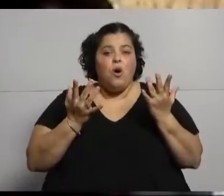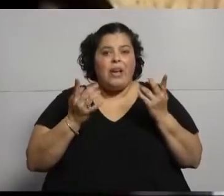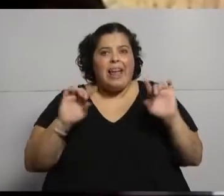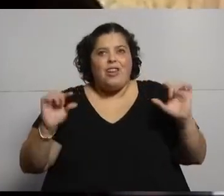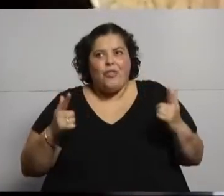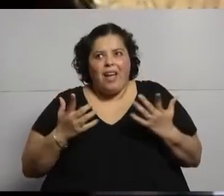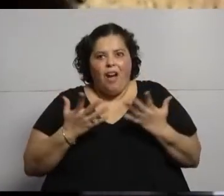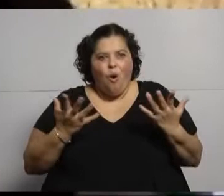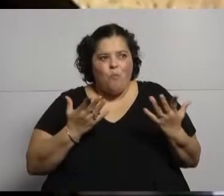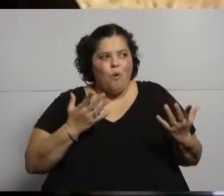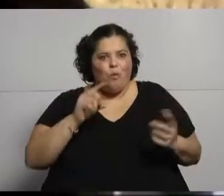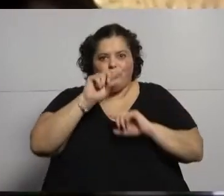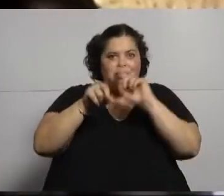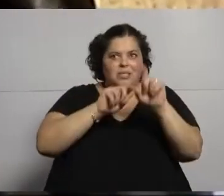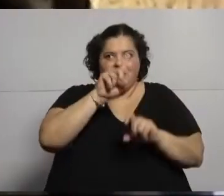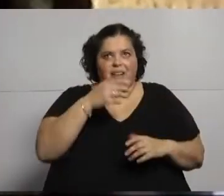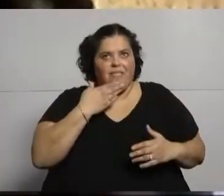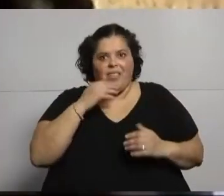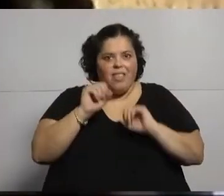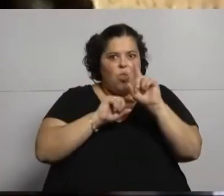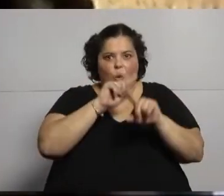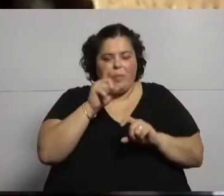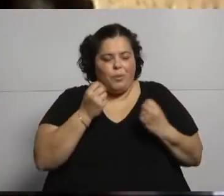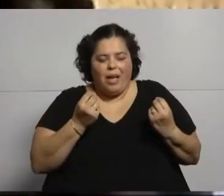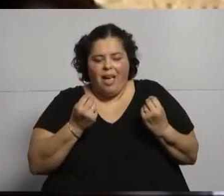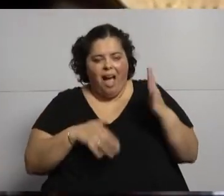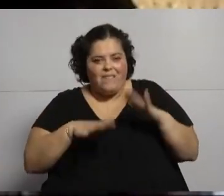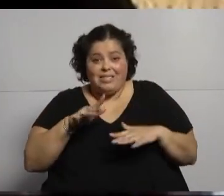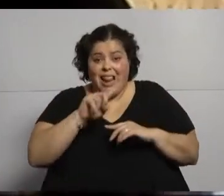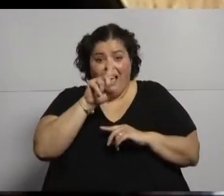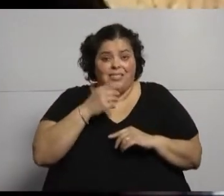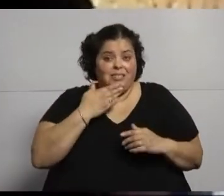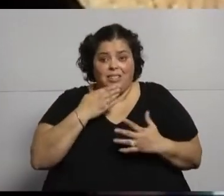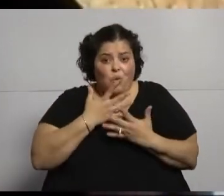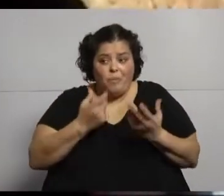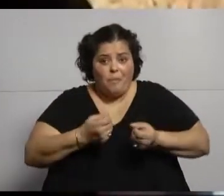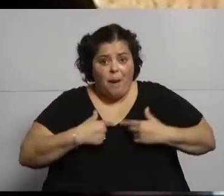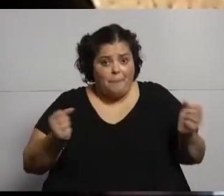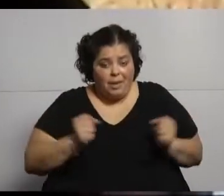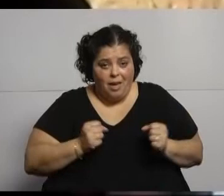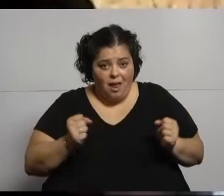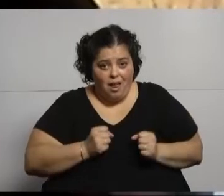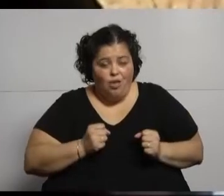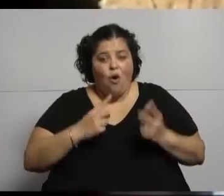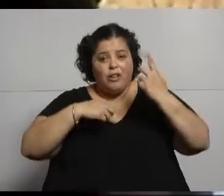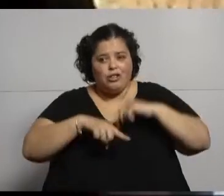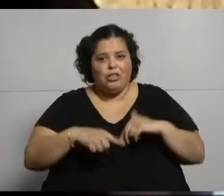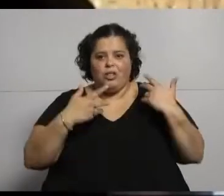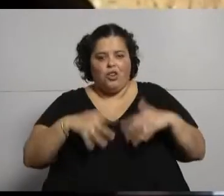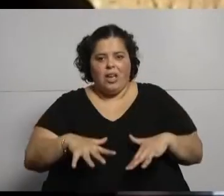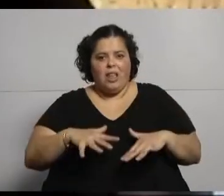produce, que la incertidumbre es intolerable, que muchas veces nos provoca miedo, de no retrotraernos a un sistema, a un